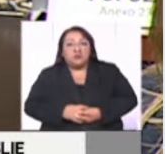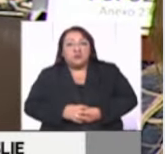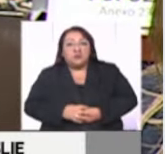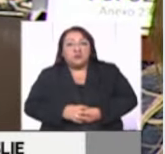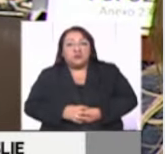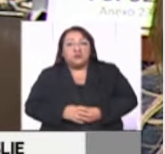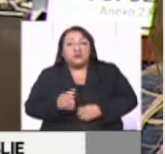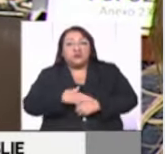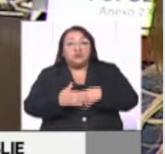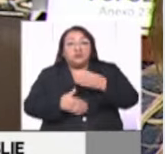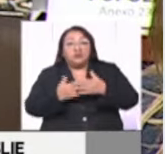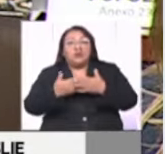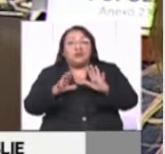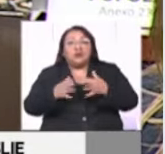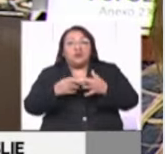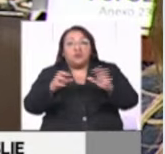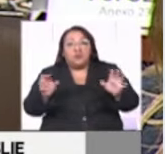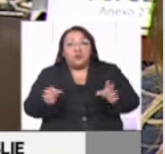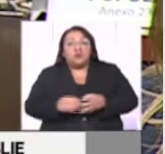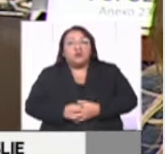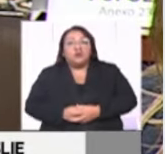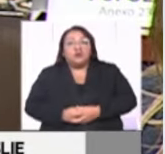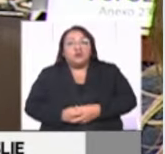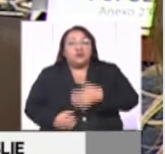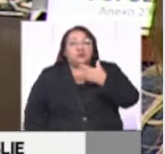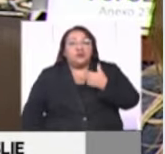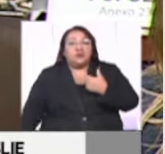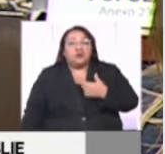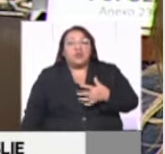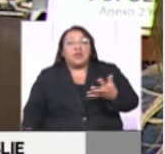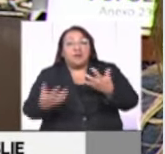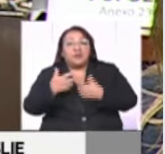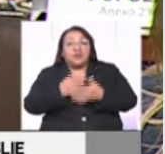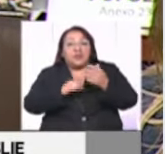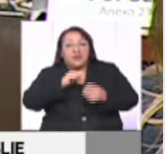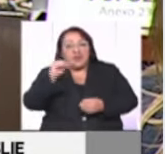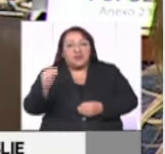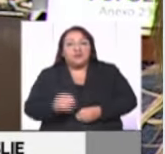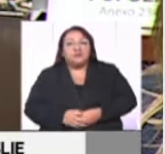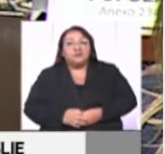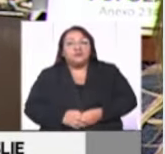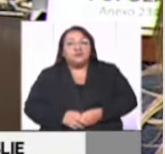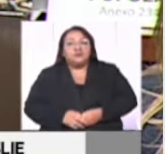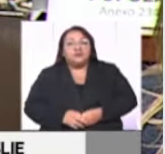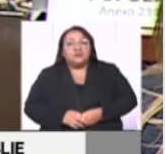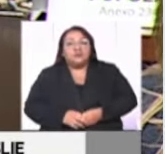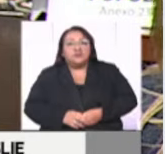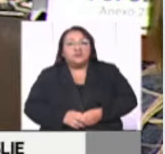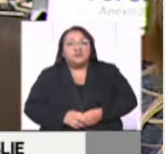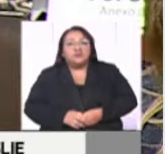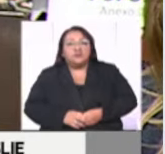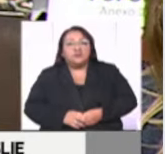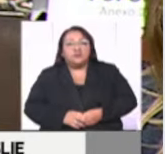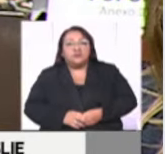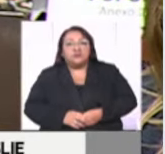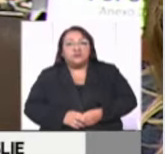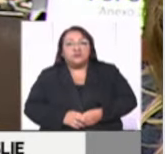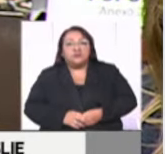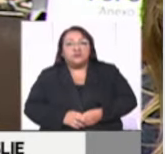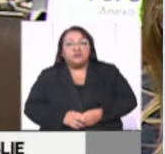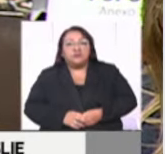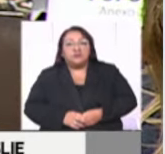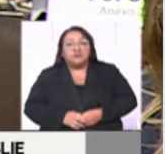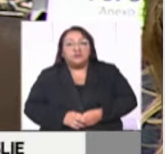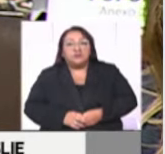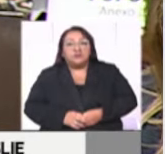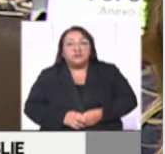proceso abierto, público y la mejor empresa que gane esa venta de boletos de acceso al Santuario Histórico de